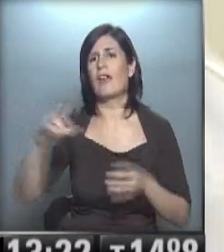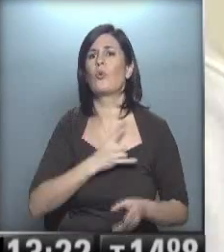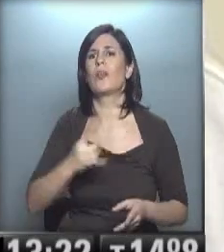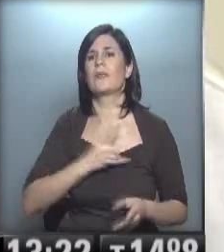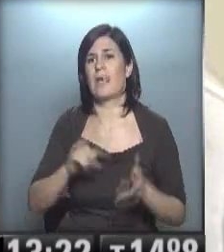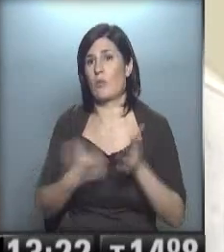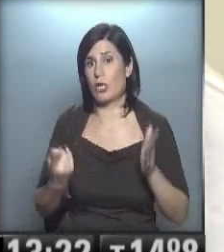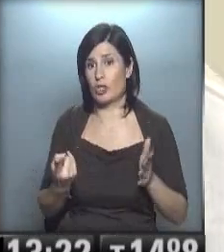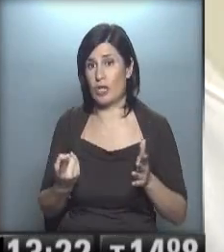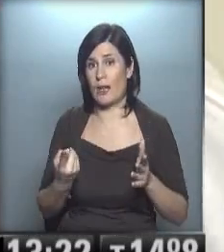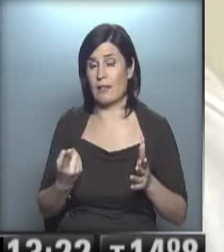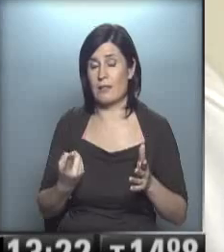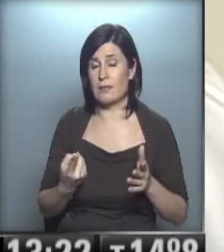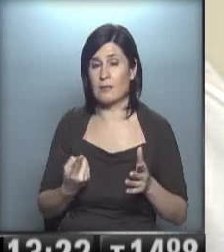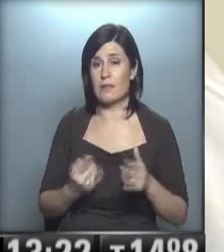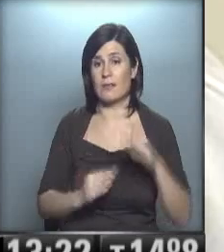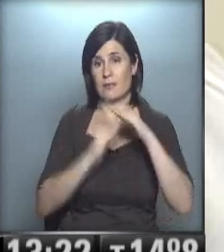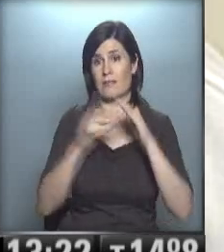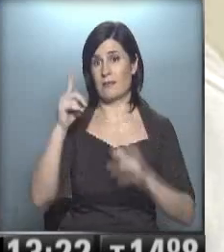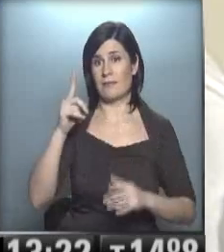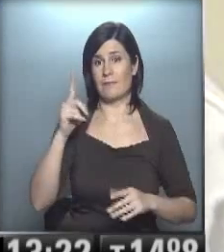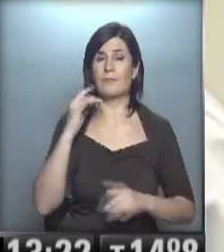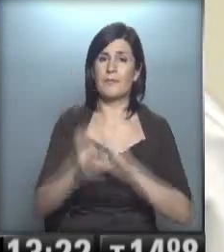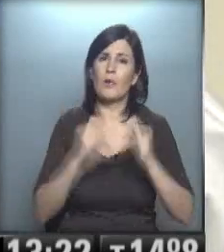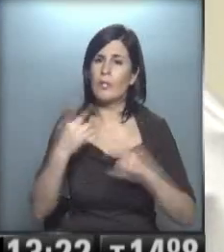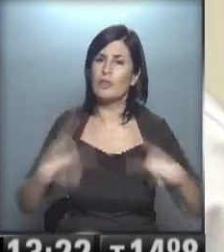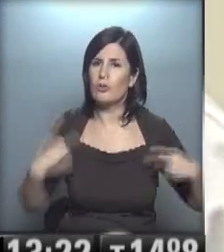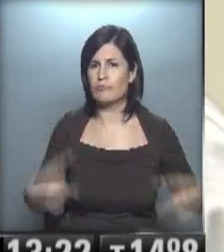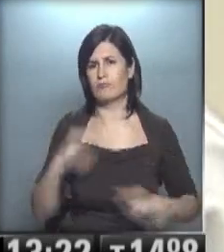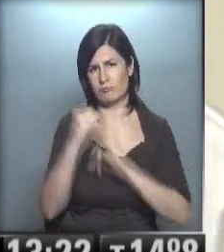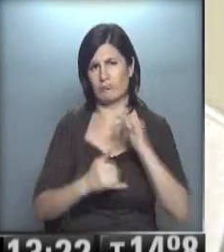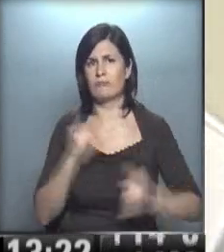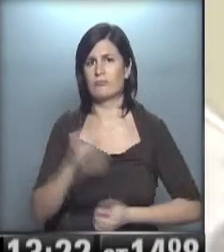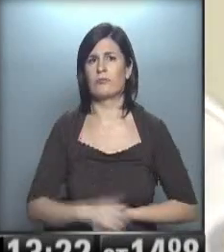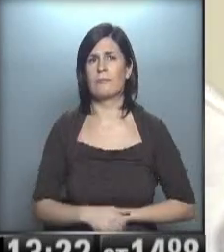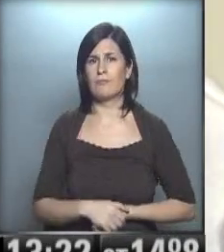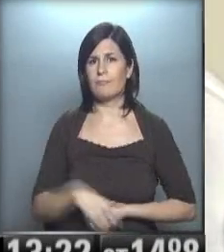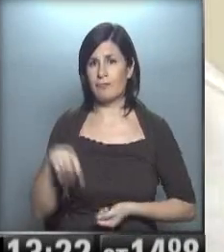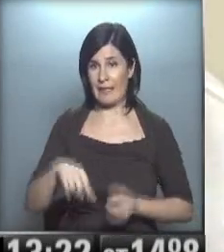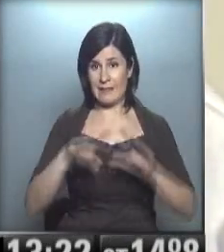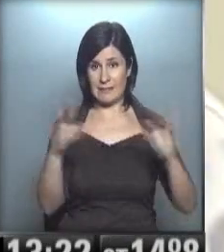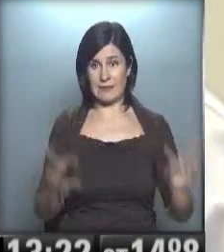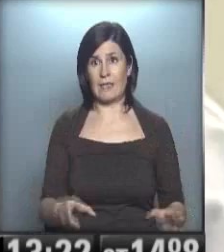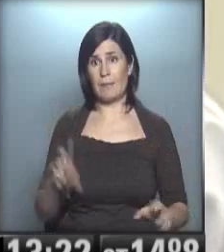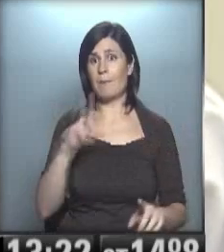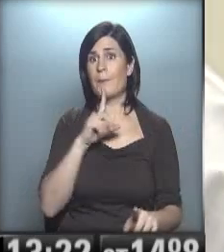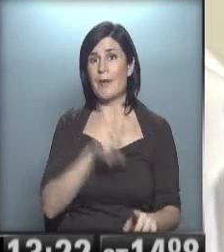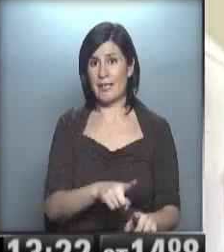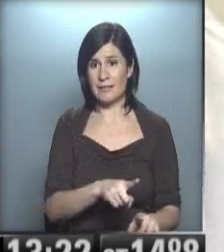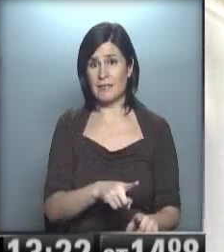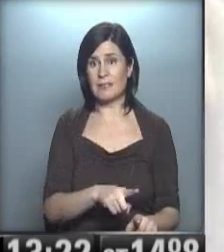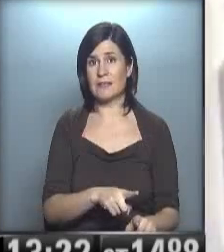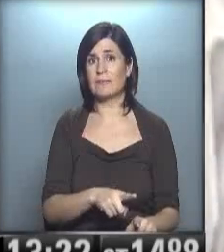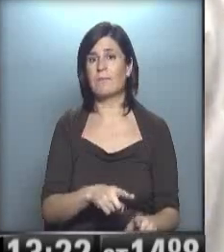para contarles un poco de cuáles son nuestras novedades este es un pez dedicado